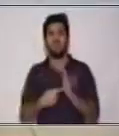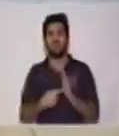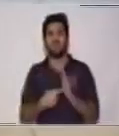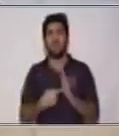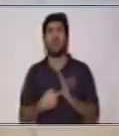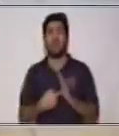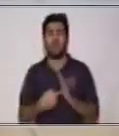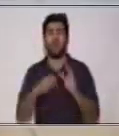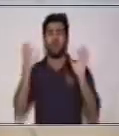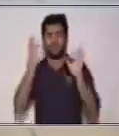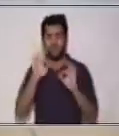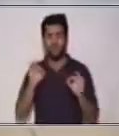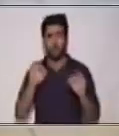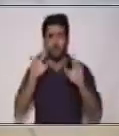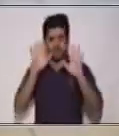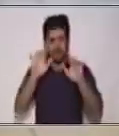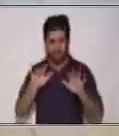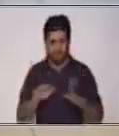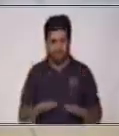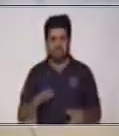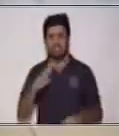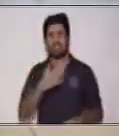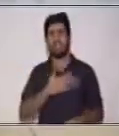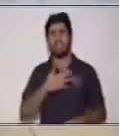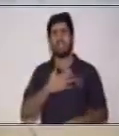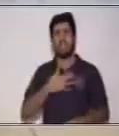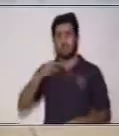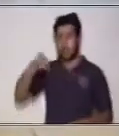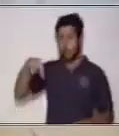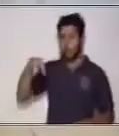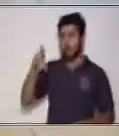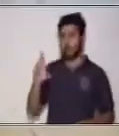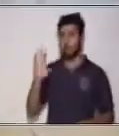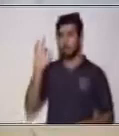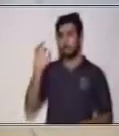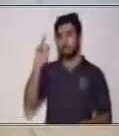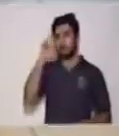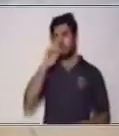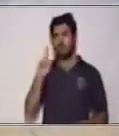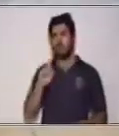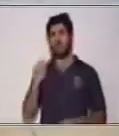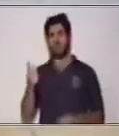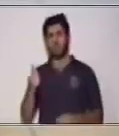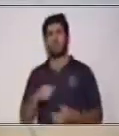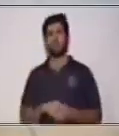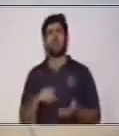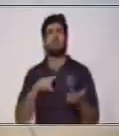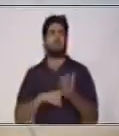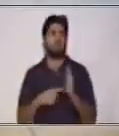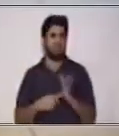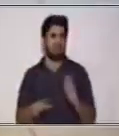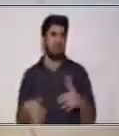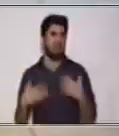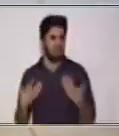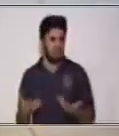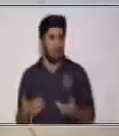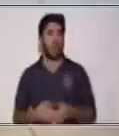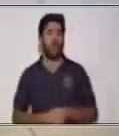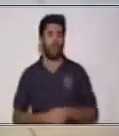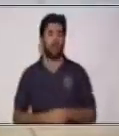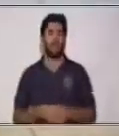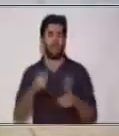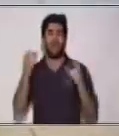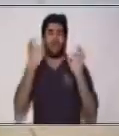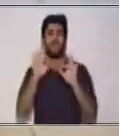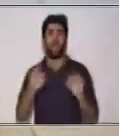texto escrito en prosa. Ahora bien, ¿qué es la prosa? Recordemos que la prosa es la forma como yo